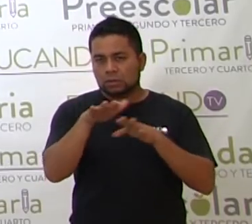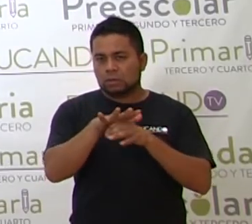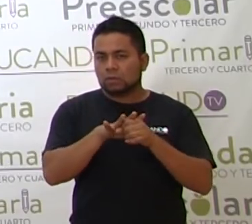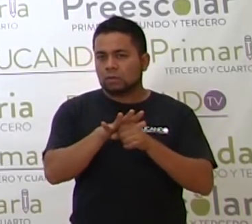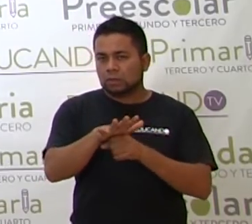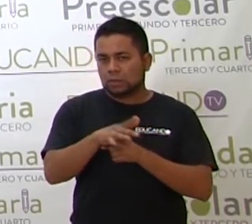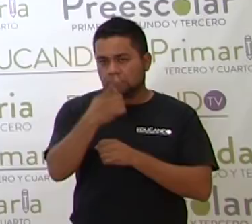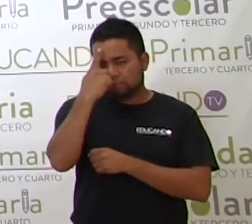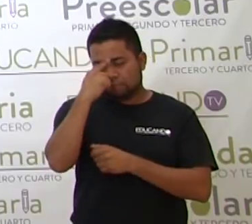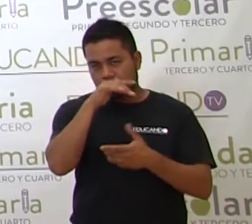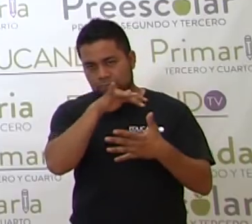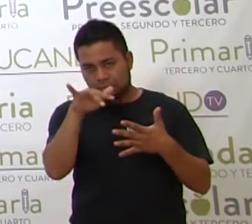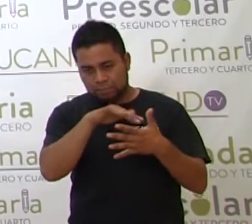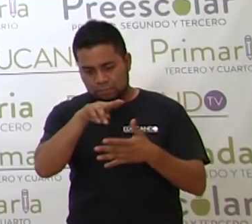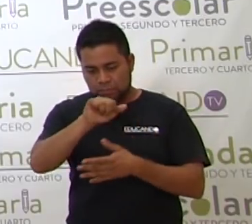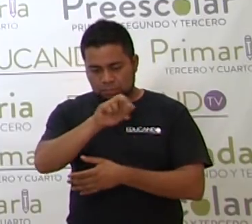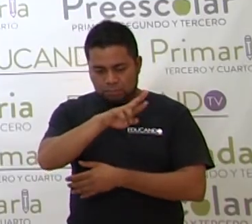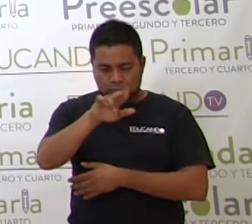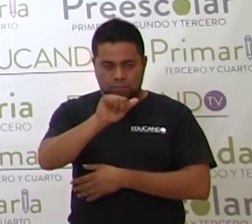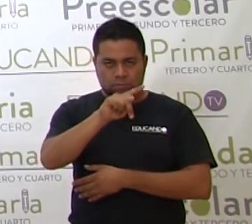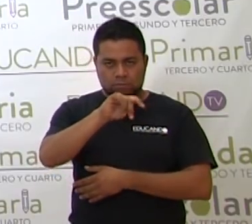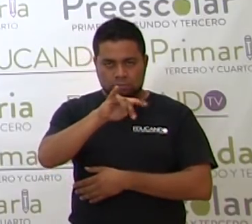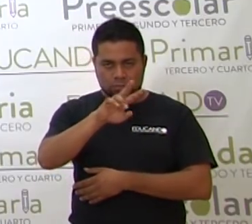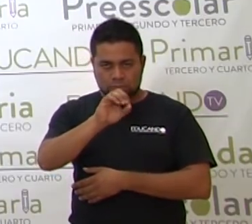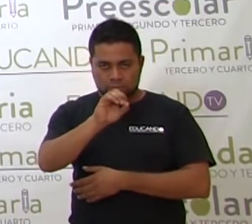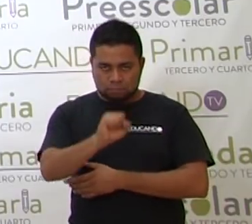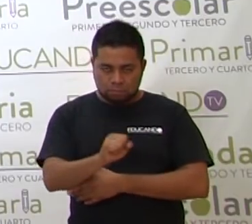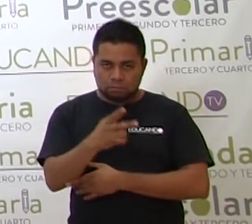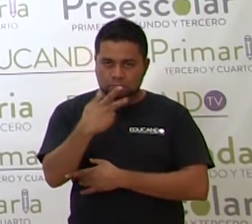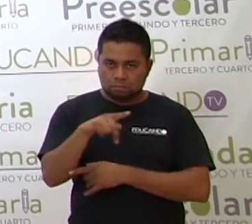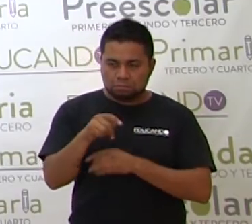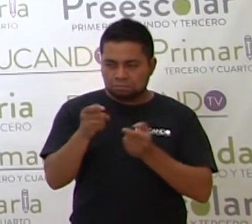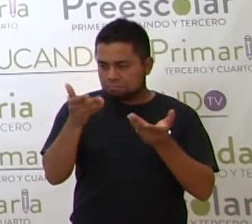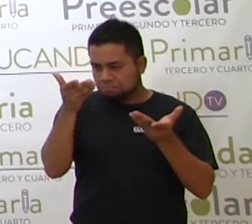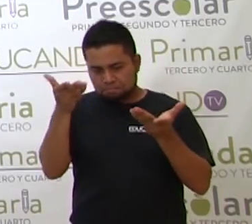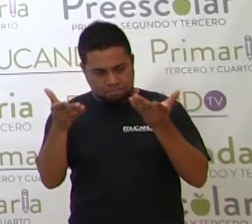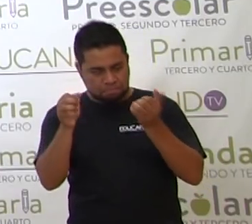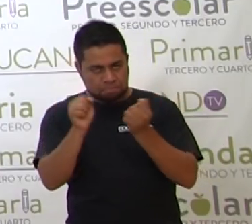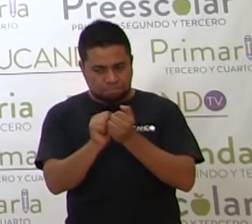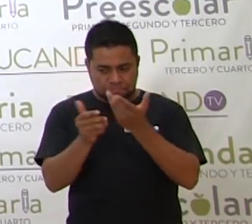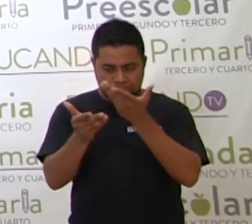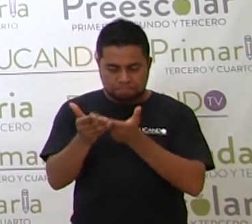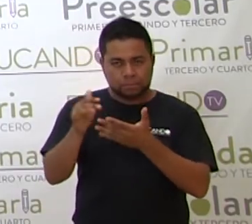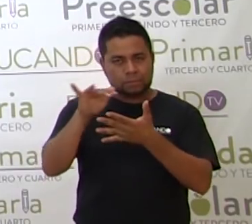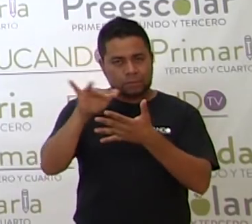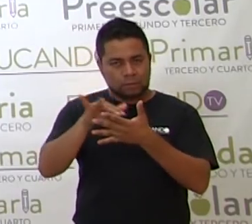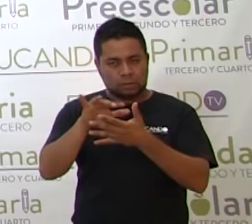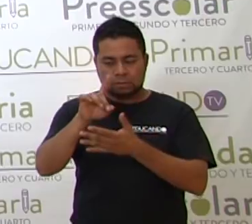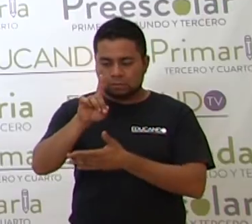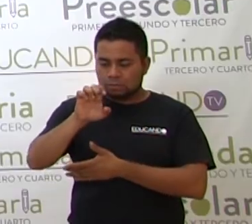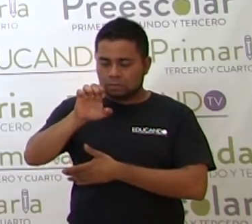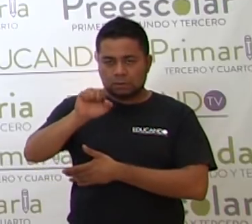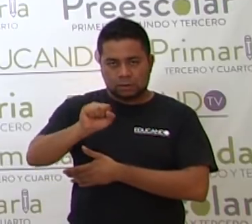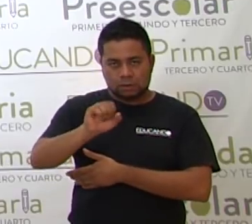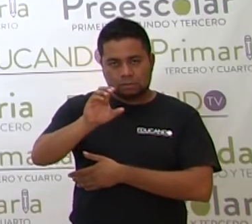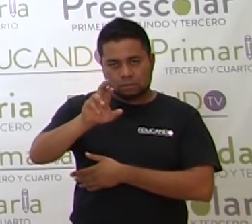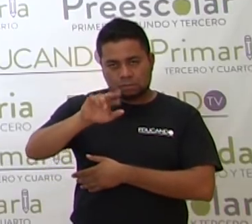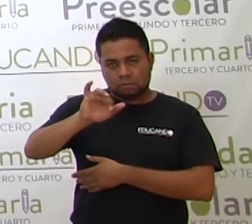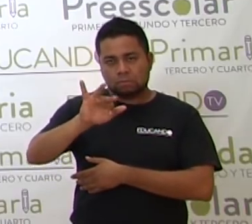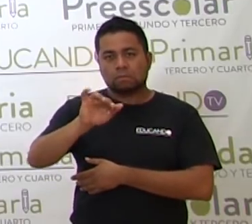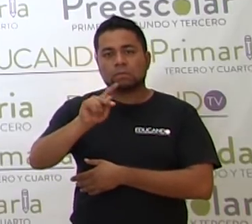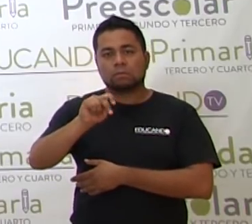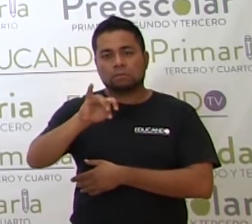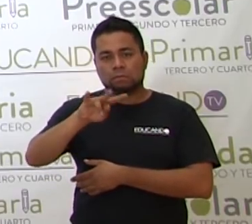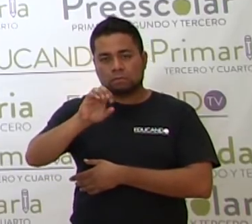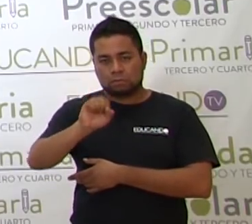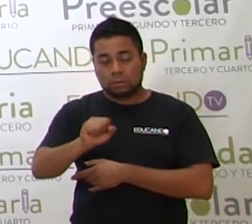que son los textos narrativos, pero comparándolos con los textos descriptivos. Es muy importante esta parte para